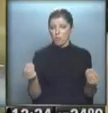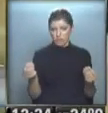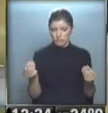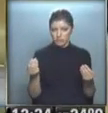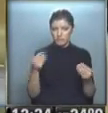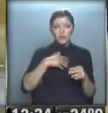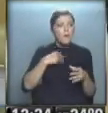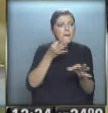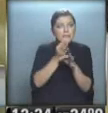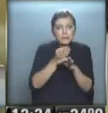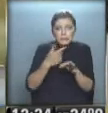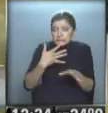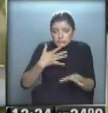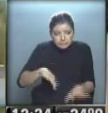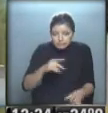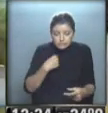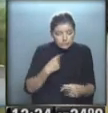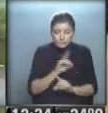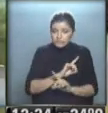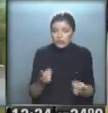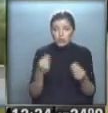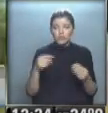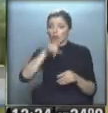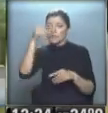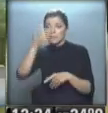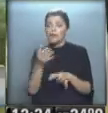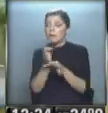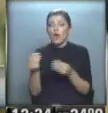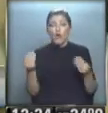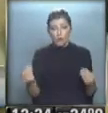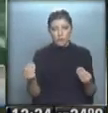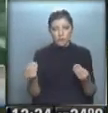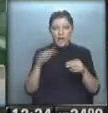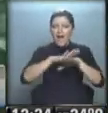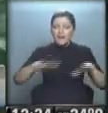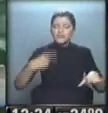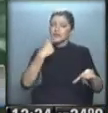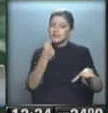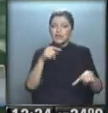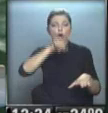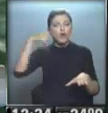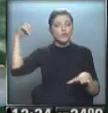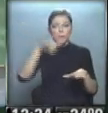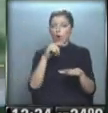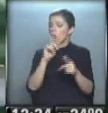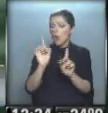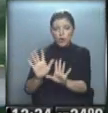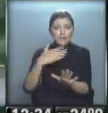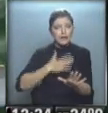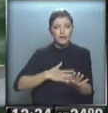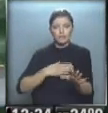puedo explicar algo que ni yo mismo comprendo? ¿Cómo puedo asegurar a los niños que no va a aparecer otro dron que los